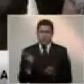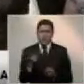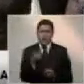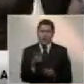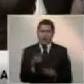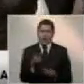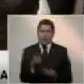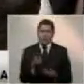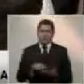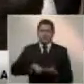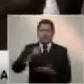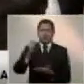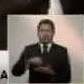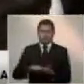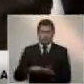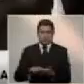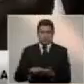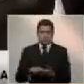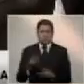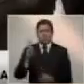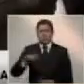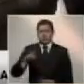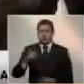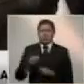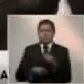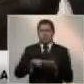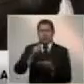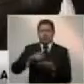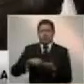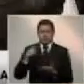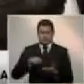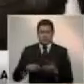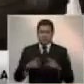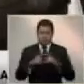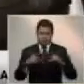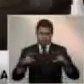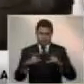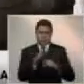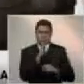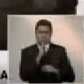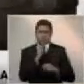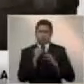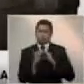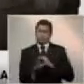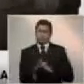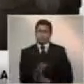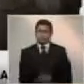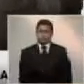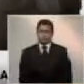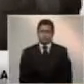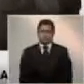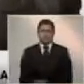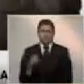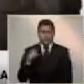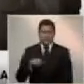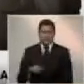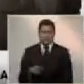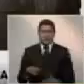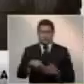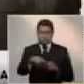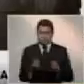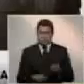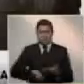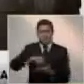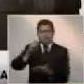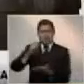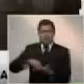momento me iba a hacer el contrato. En ningún momento me hizo el contrato, pero sí tengo el depósito que le di y tengo el recibo que él me